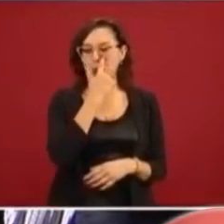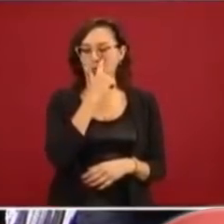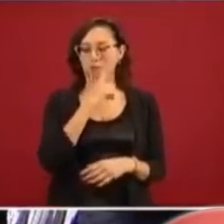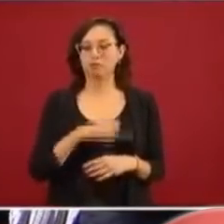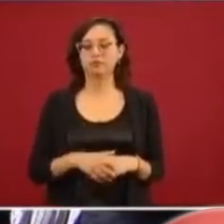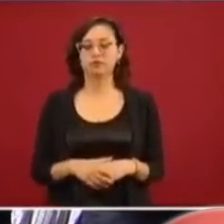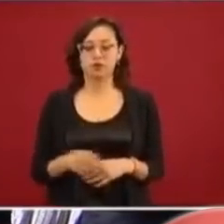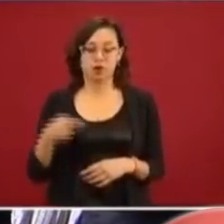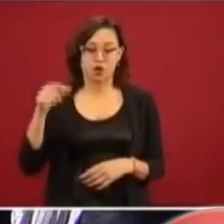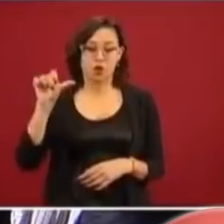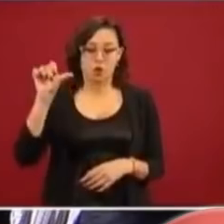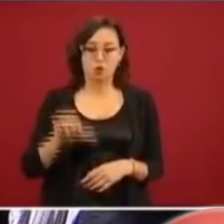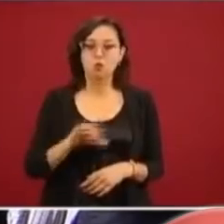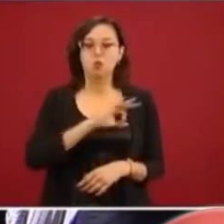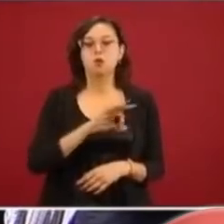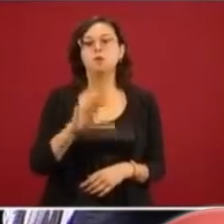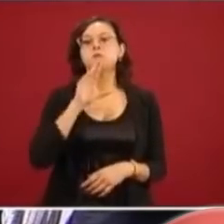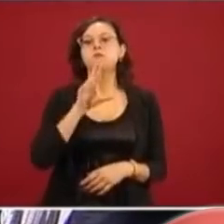que